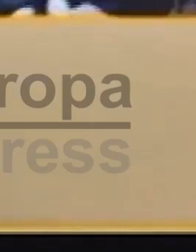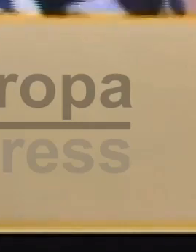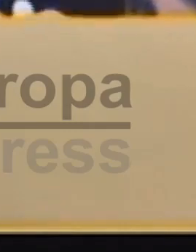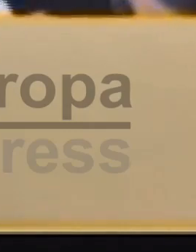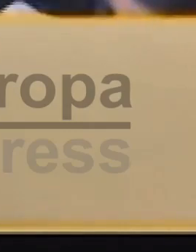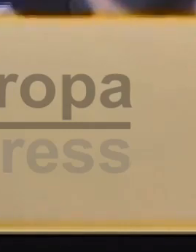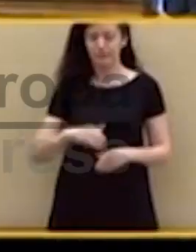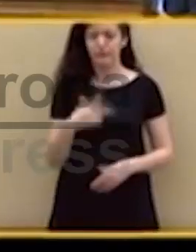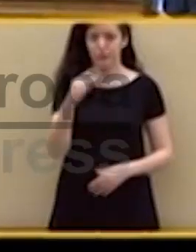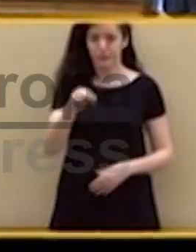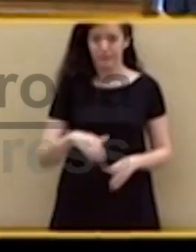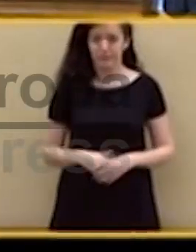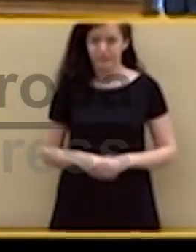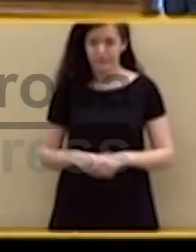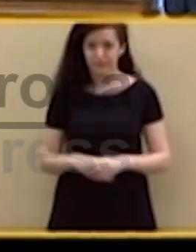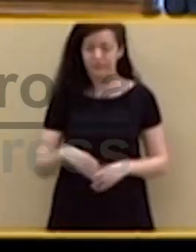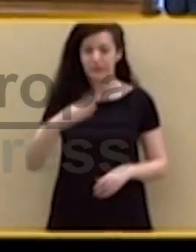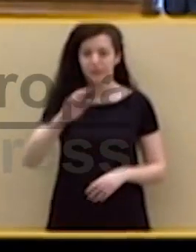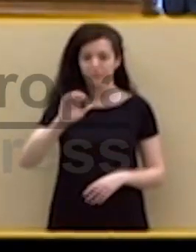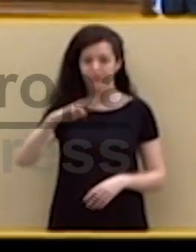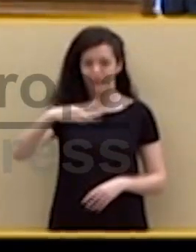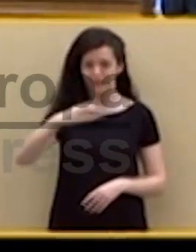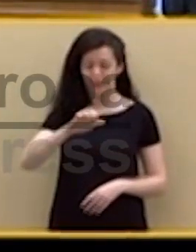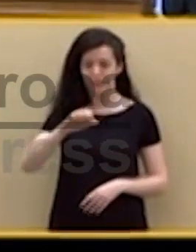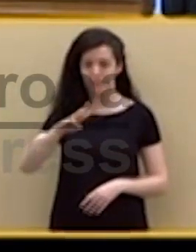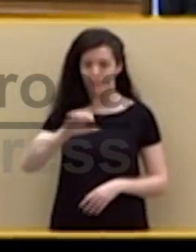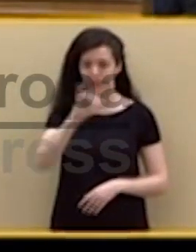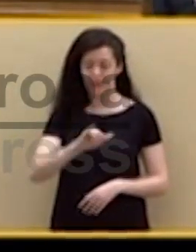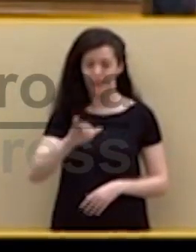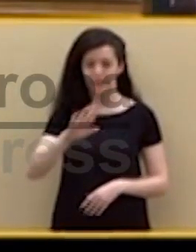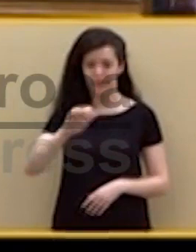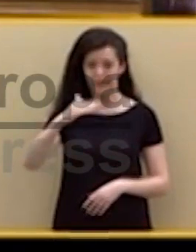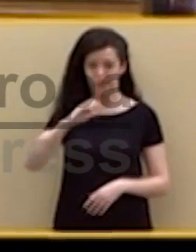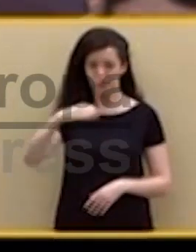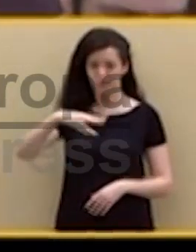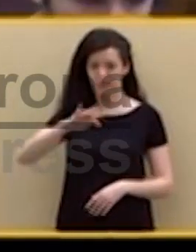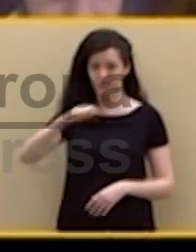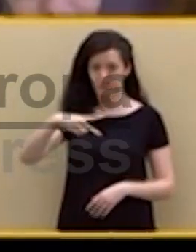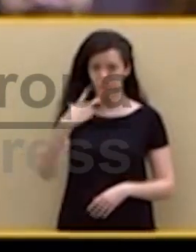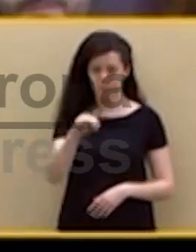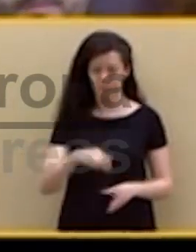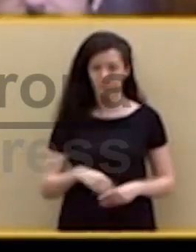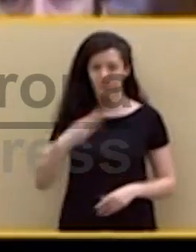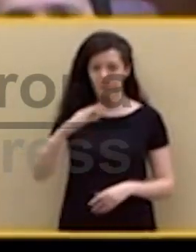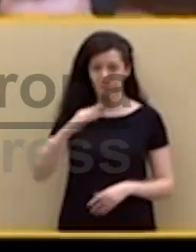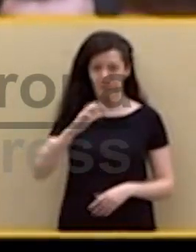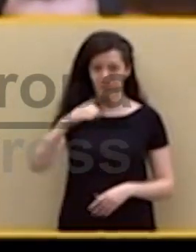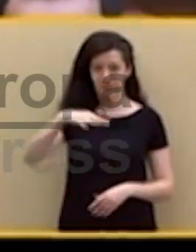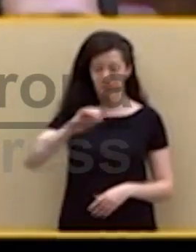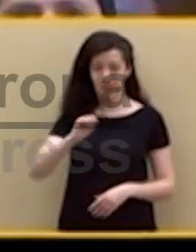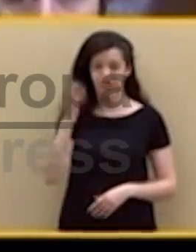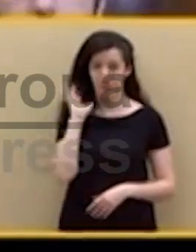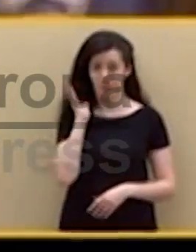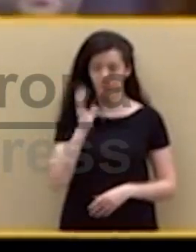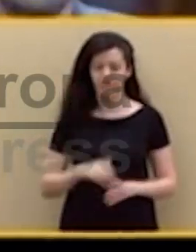82 votos mientras que 170 diputados han votado en contra y 97 se han abstenido